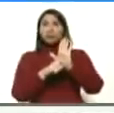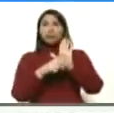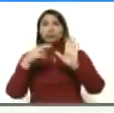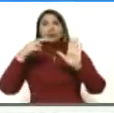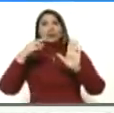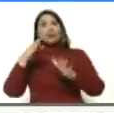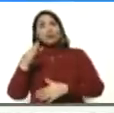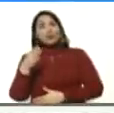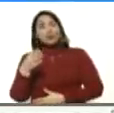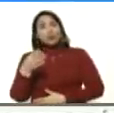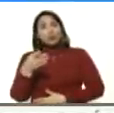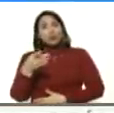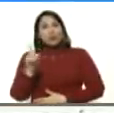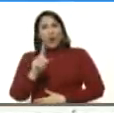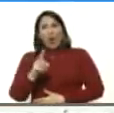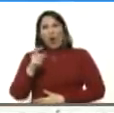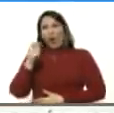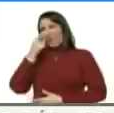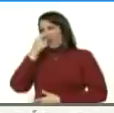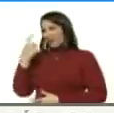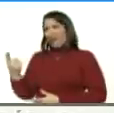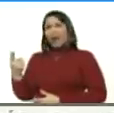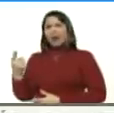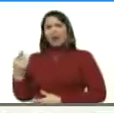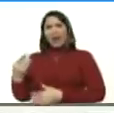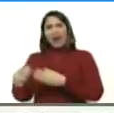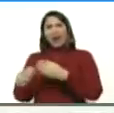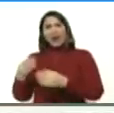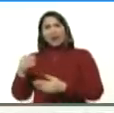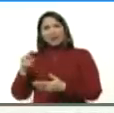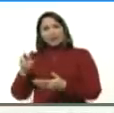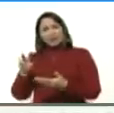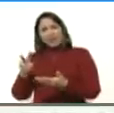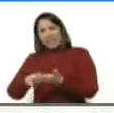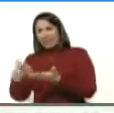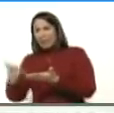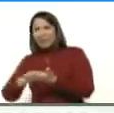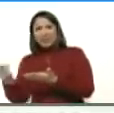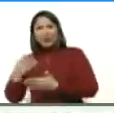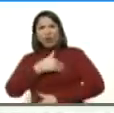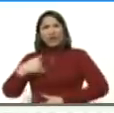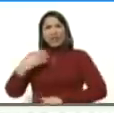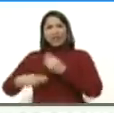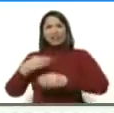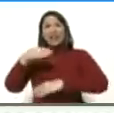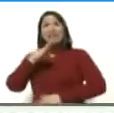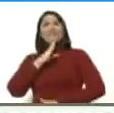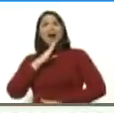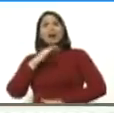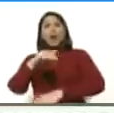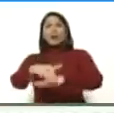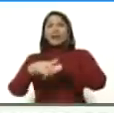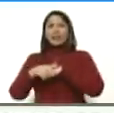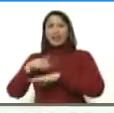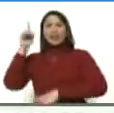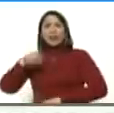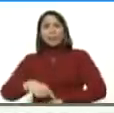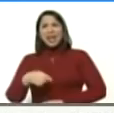esa falsaria interpretación que pretende hacer el Banco de Inglaterra de también ser